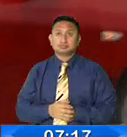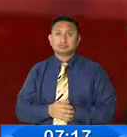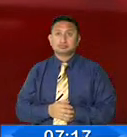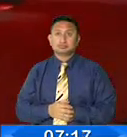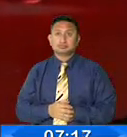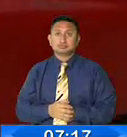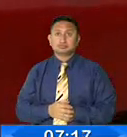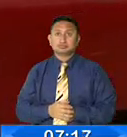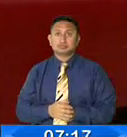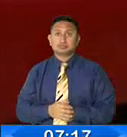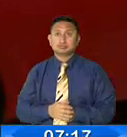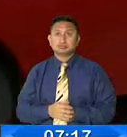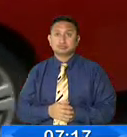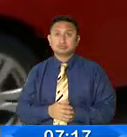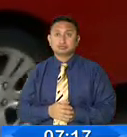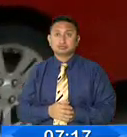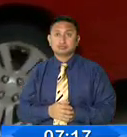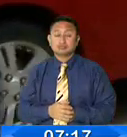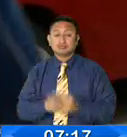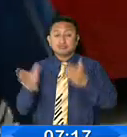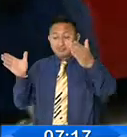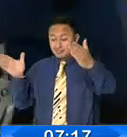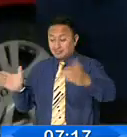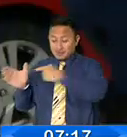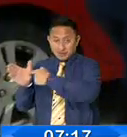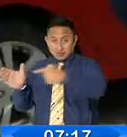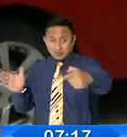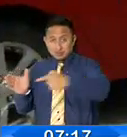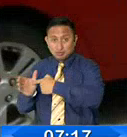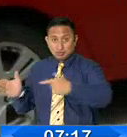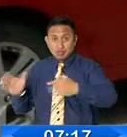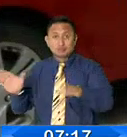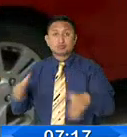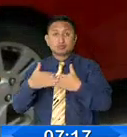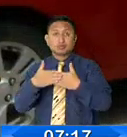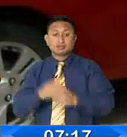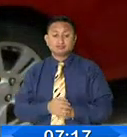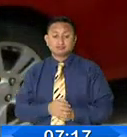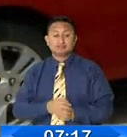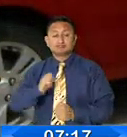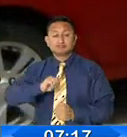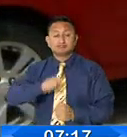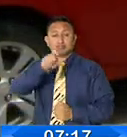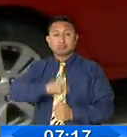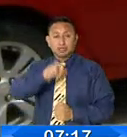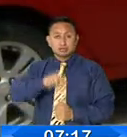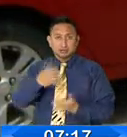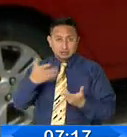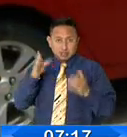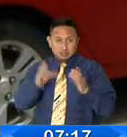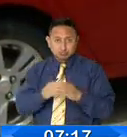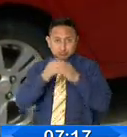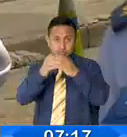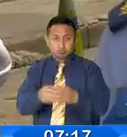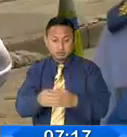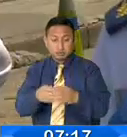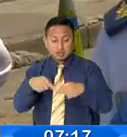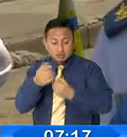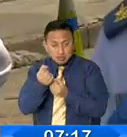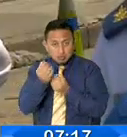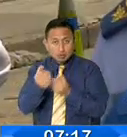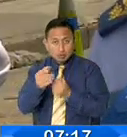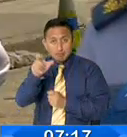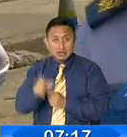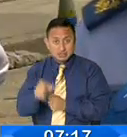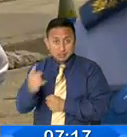el ingreso a Solca. Ese carril está totalmente cerrado y nosotros, ahí está el personal ya destinado y dándole información a las personas que